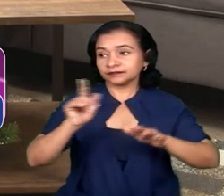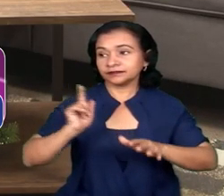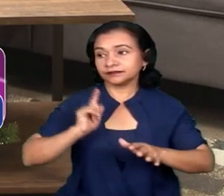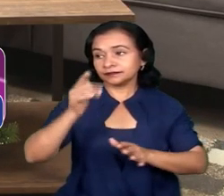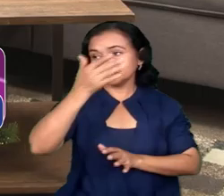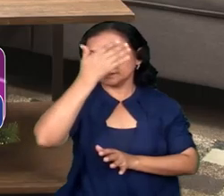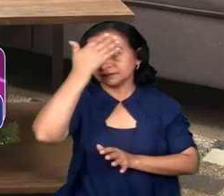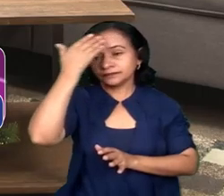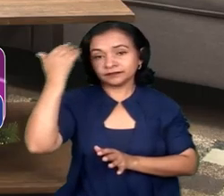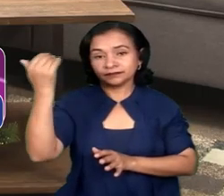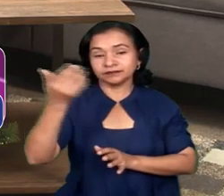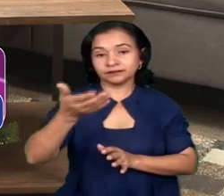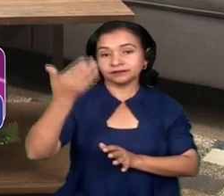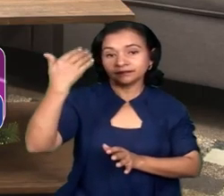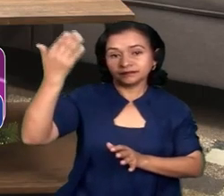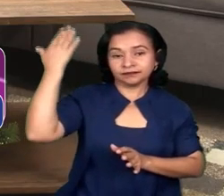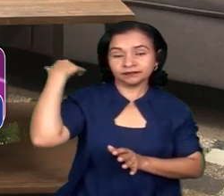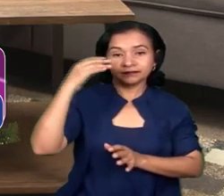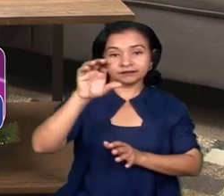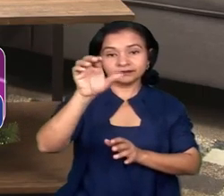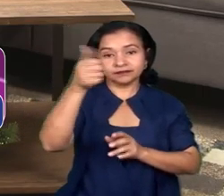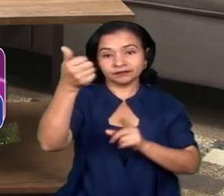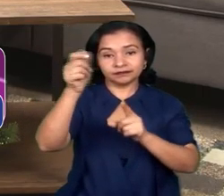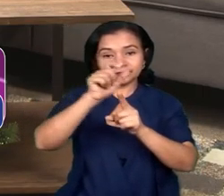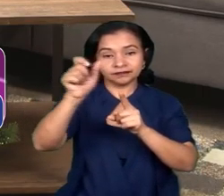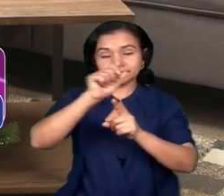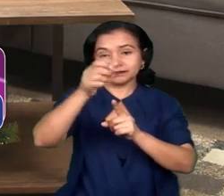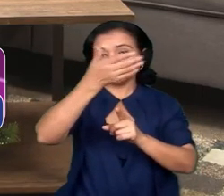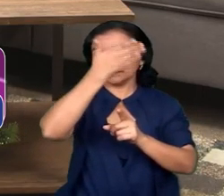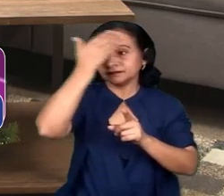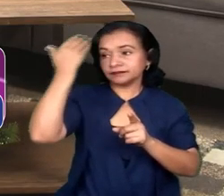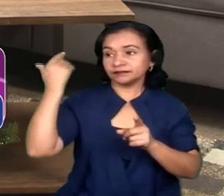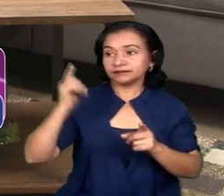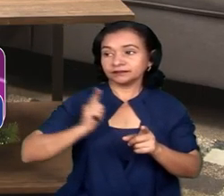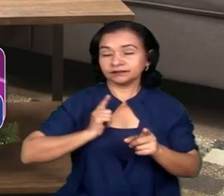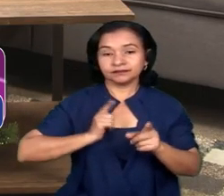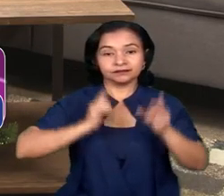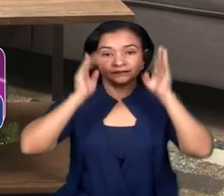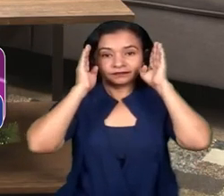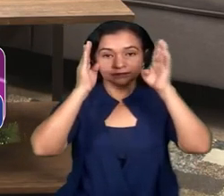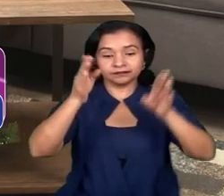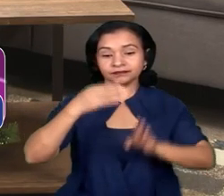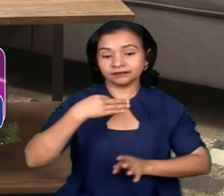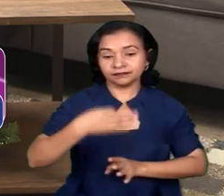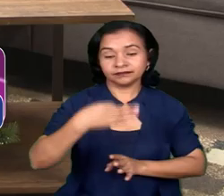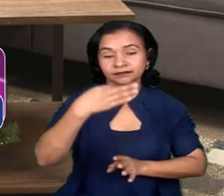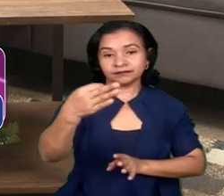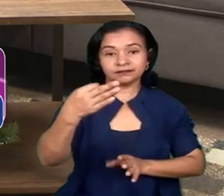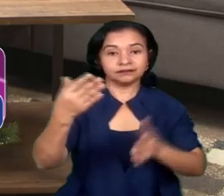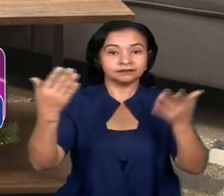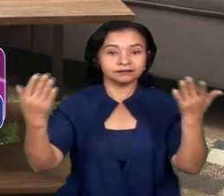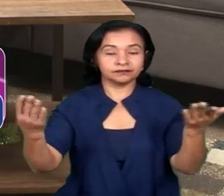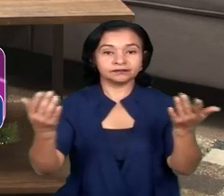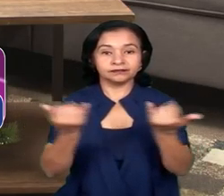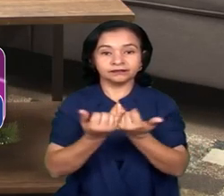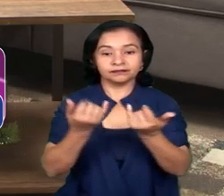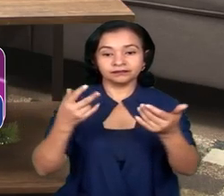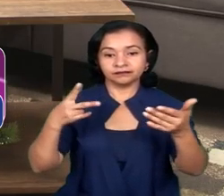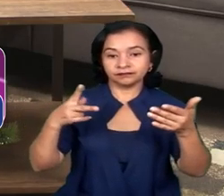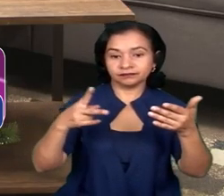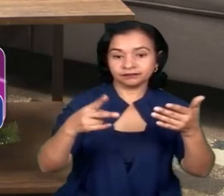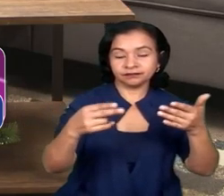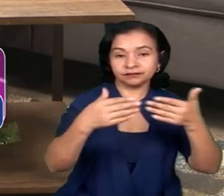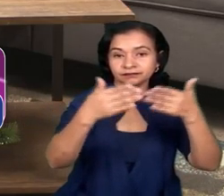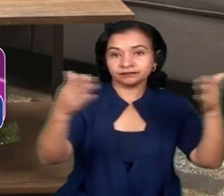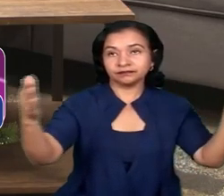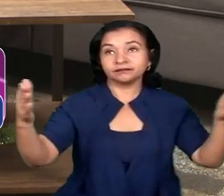olvidar ese pasado, esos 6 meses tienen que quedar atrás. Tenemos que enfocarlo en el futuro. ¿Tenemos en qué? En eso. Inauguración de lo que